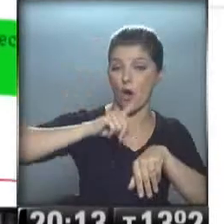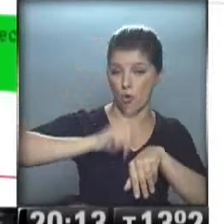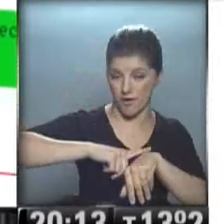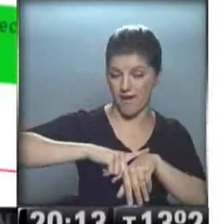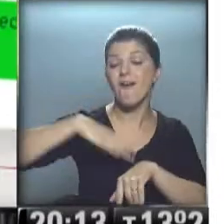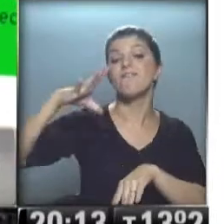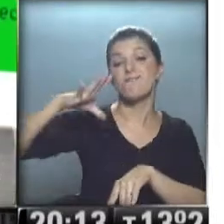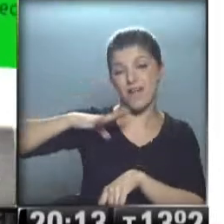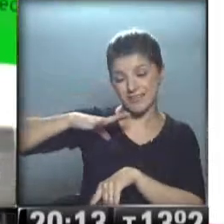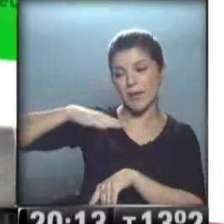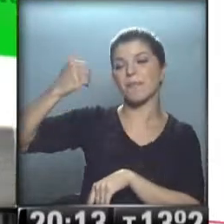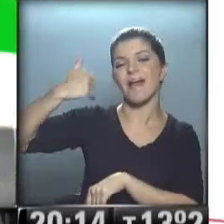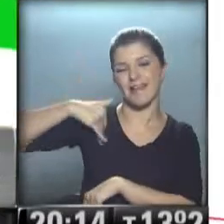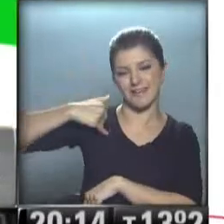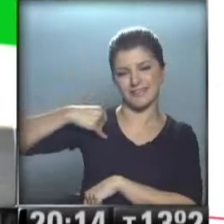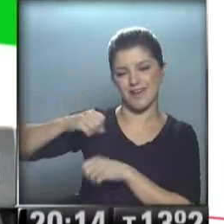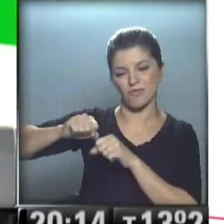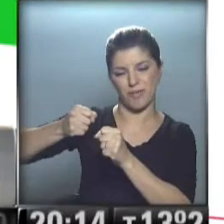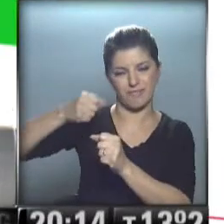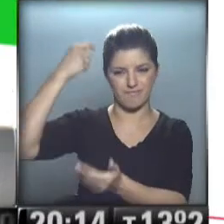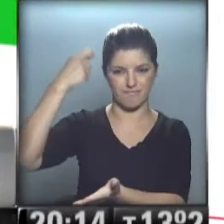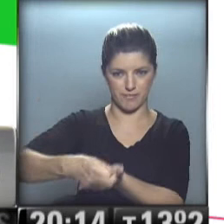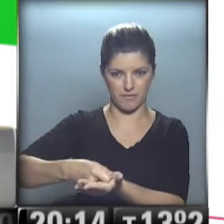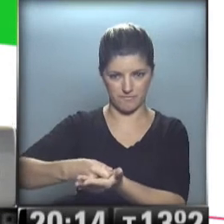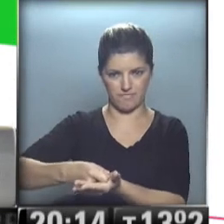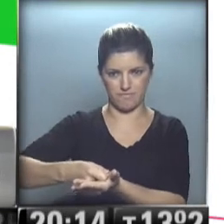República Argentina para entrar en default.